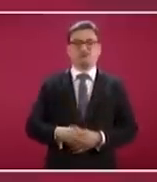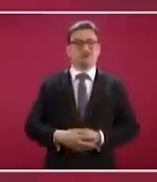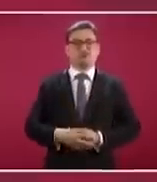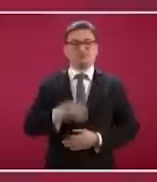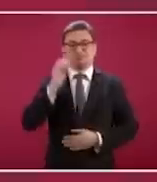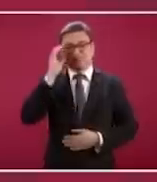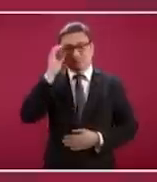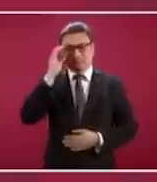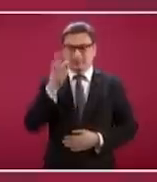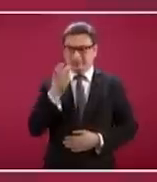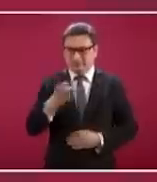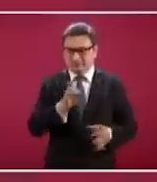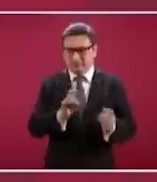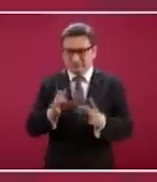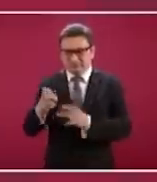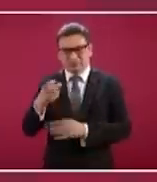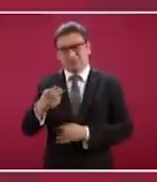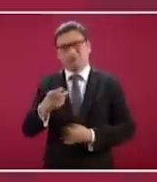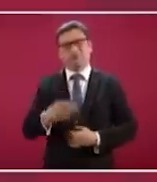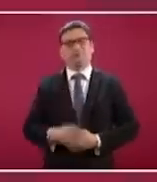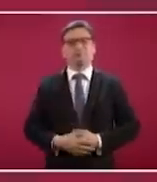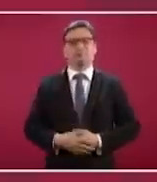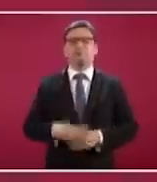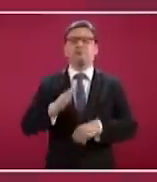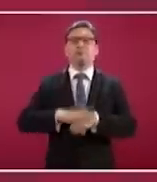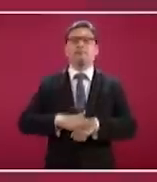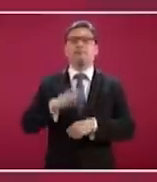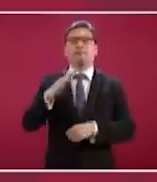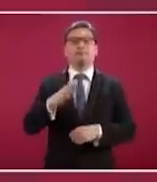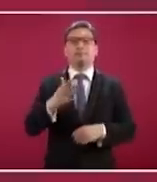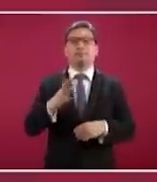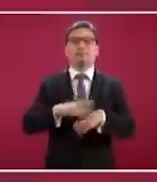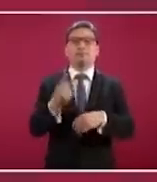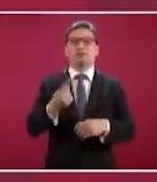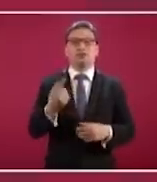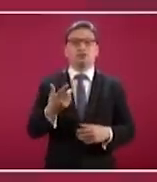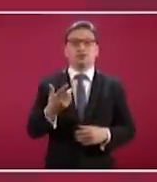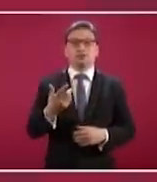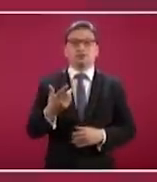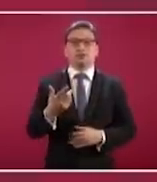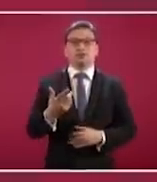que sucedan estas cosas, más cuando